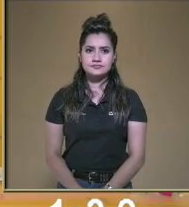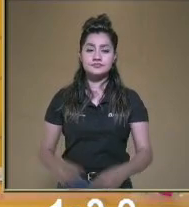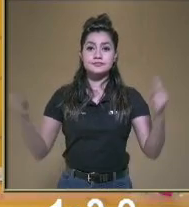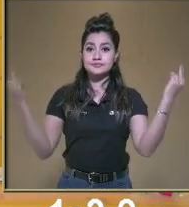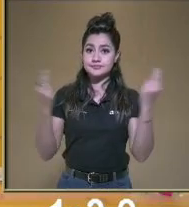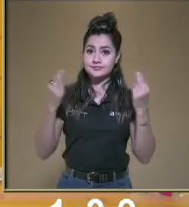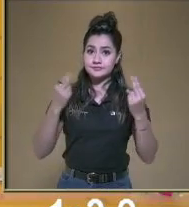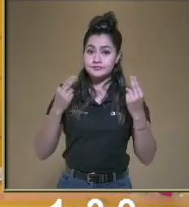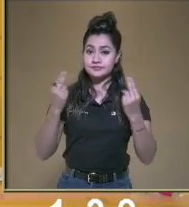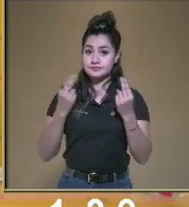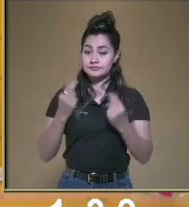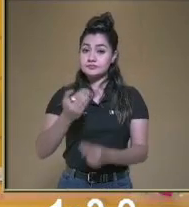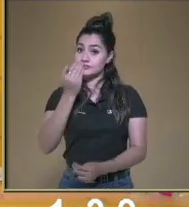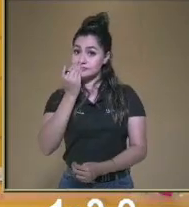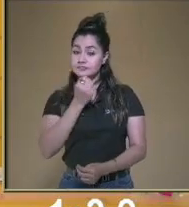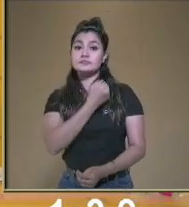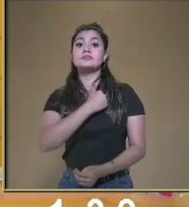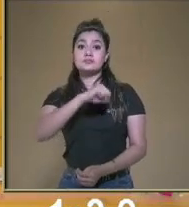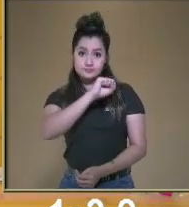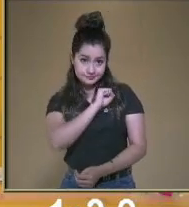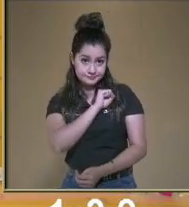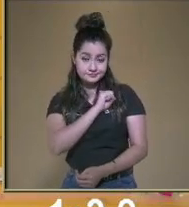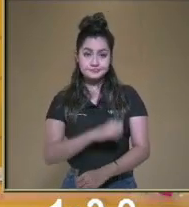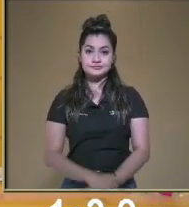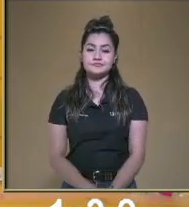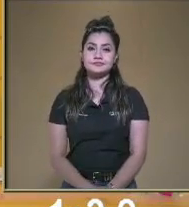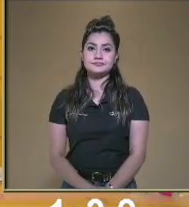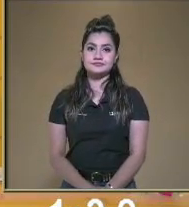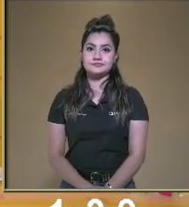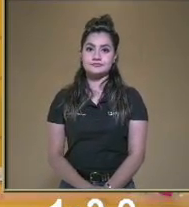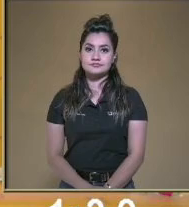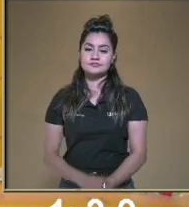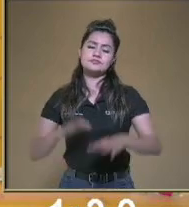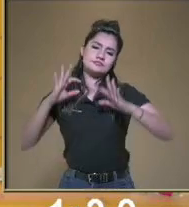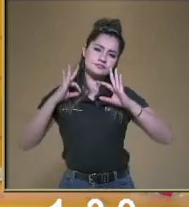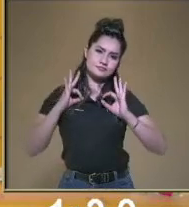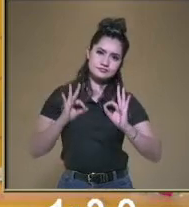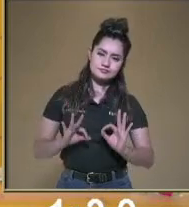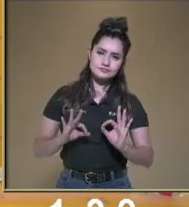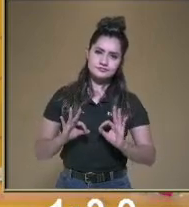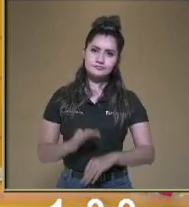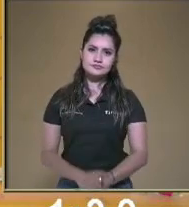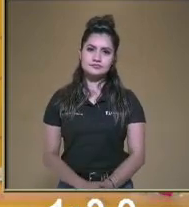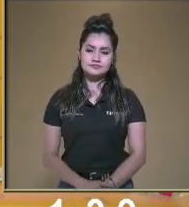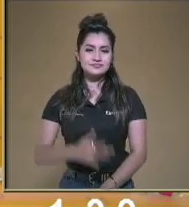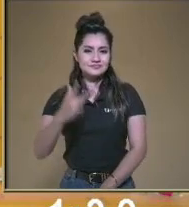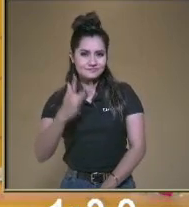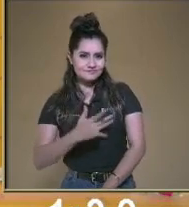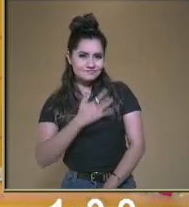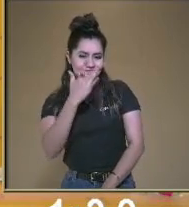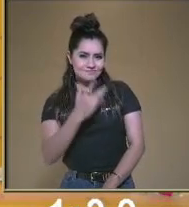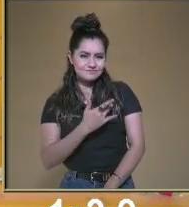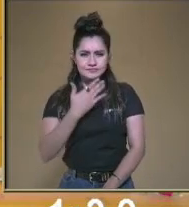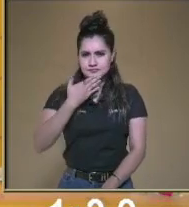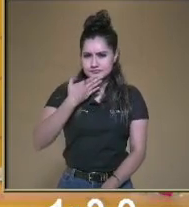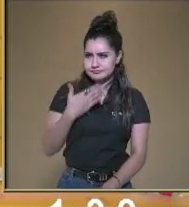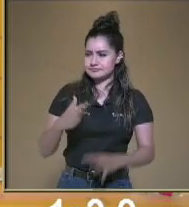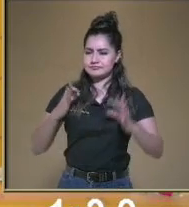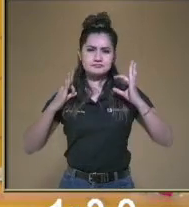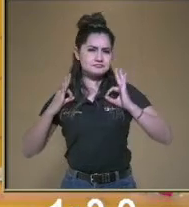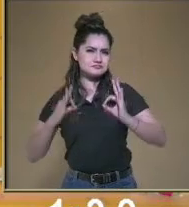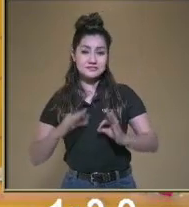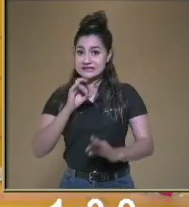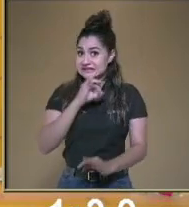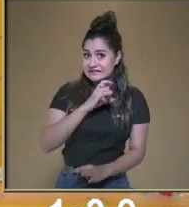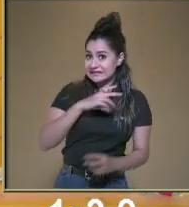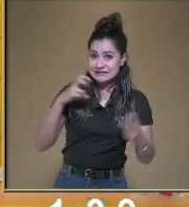buena alimentación, tenerlo sano, que esté cómodo, que se sienta bien, que no sienta miedos,